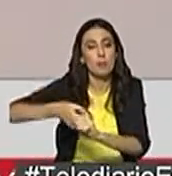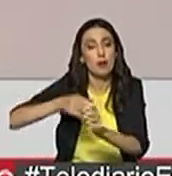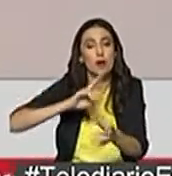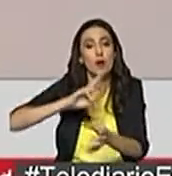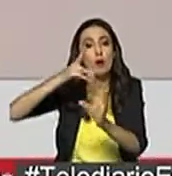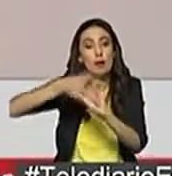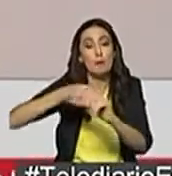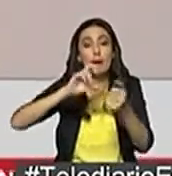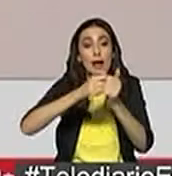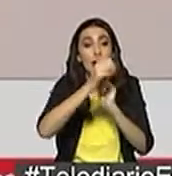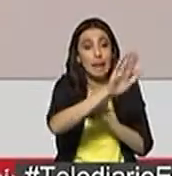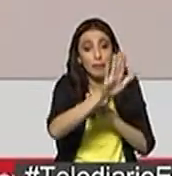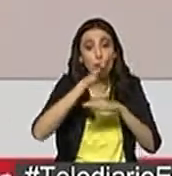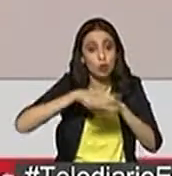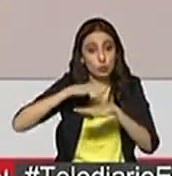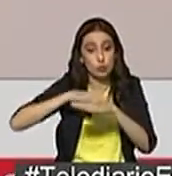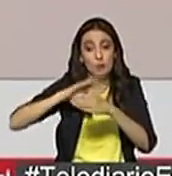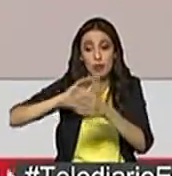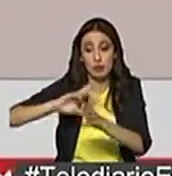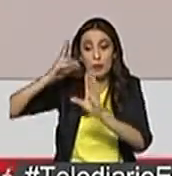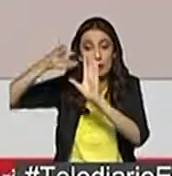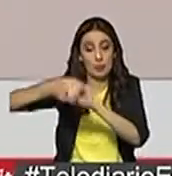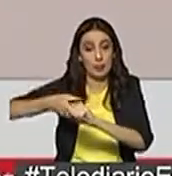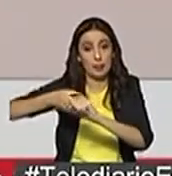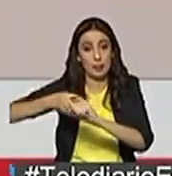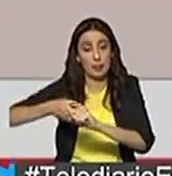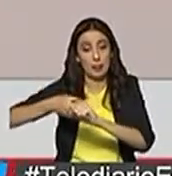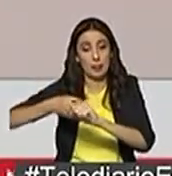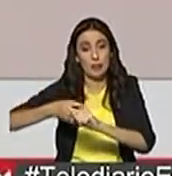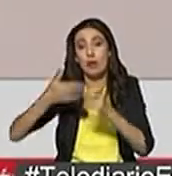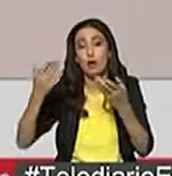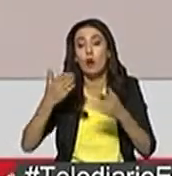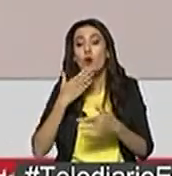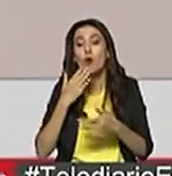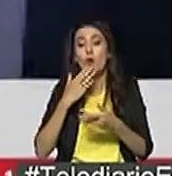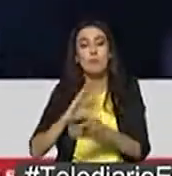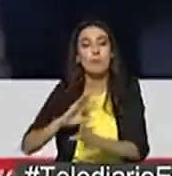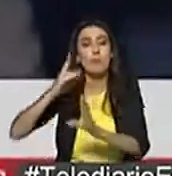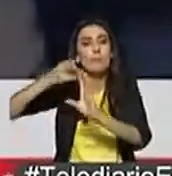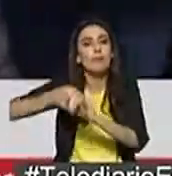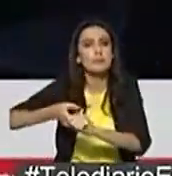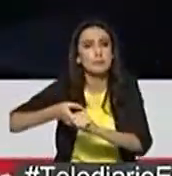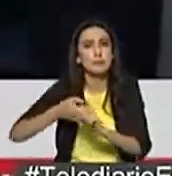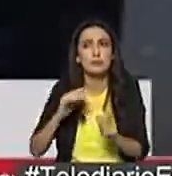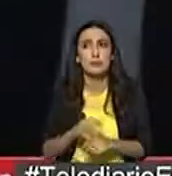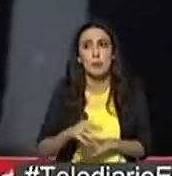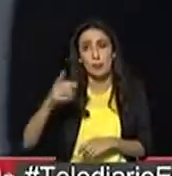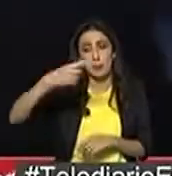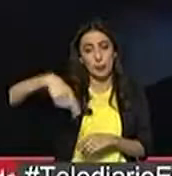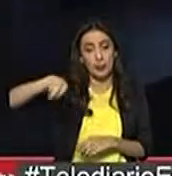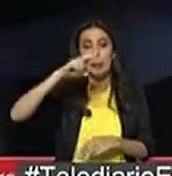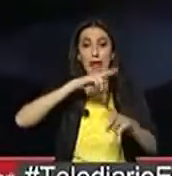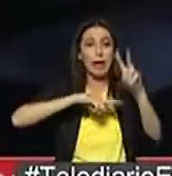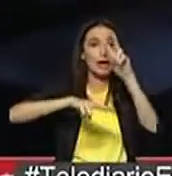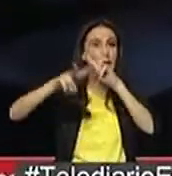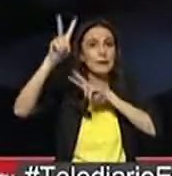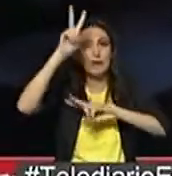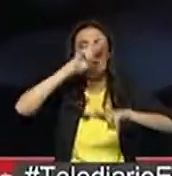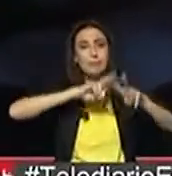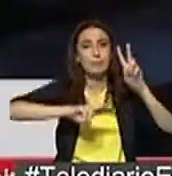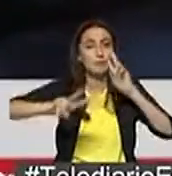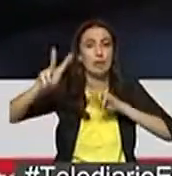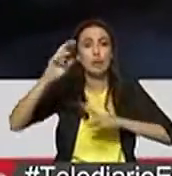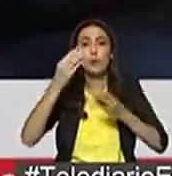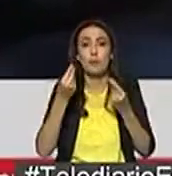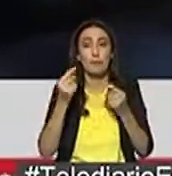que cada uno de los procesados, fundamentalmente en el caso de mi defendido, tuvo participación. Ellos tienen que haber revisado todo el movimiento de